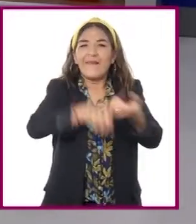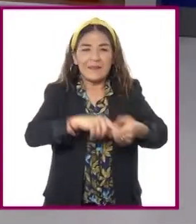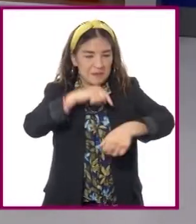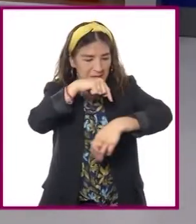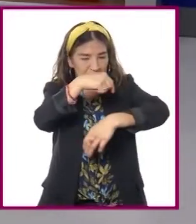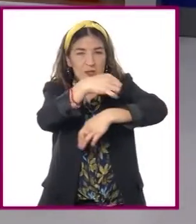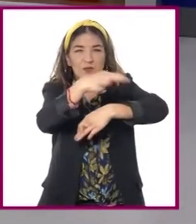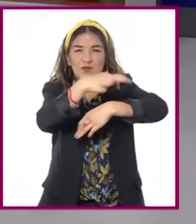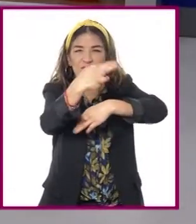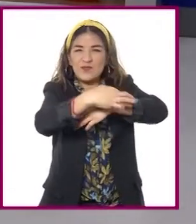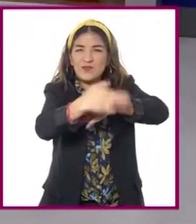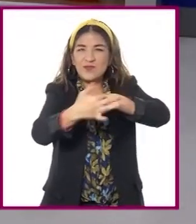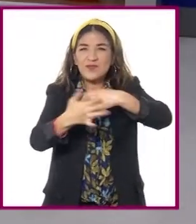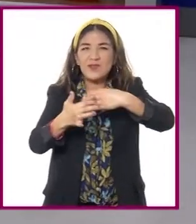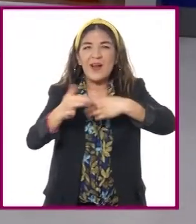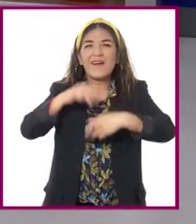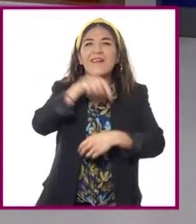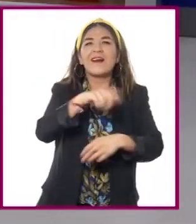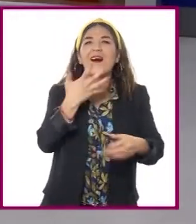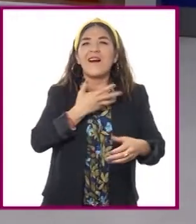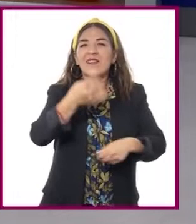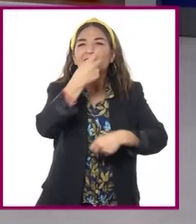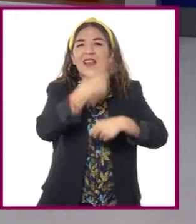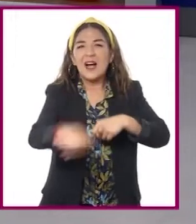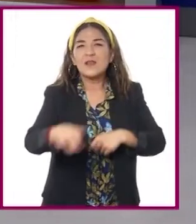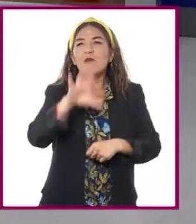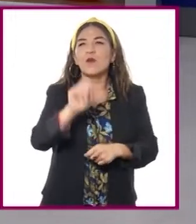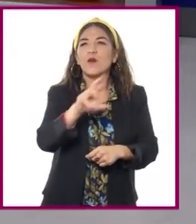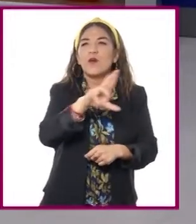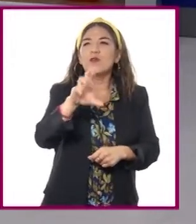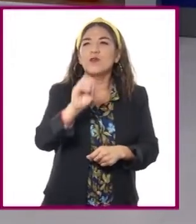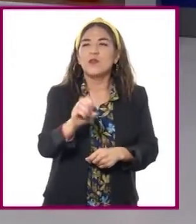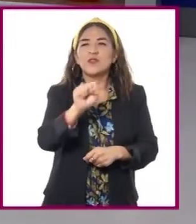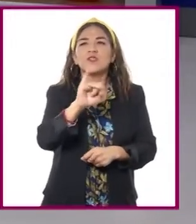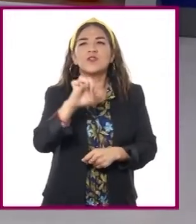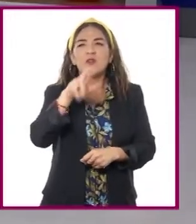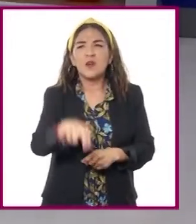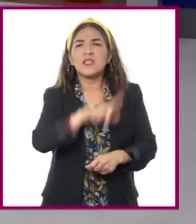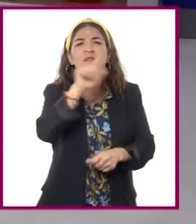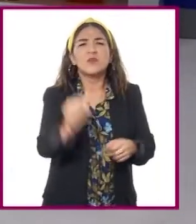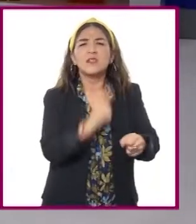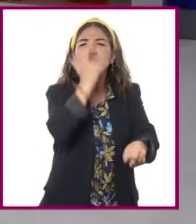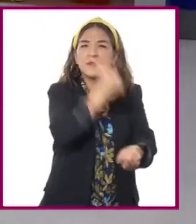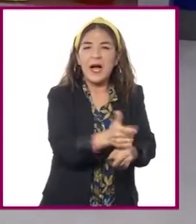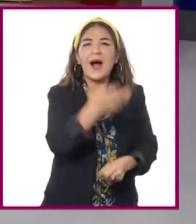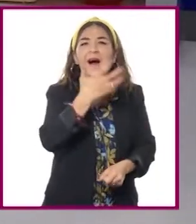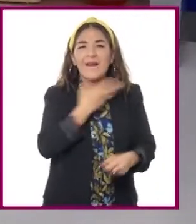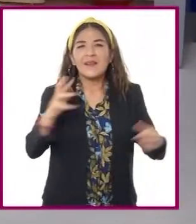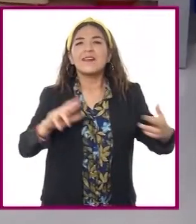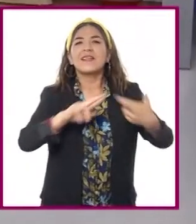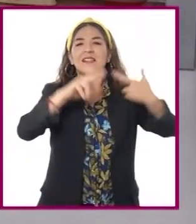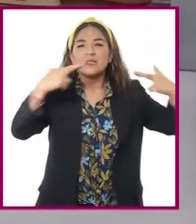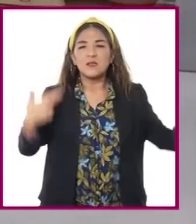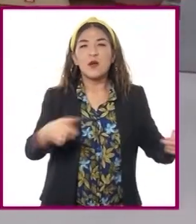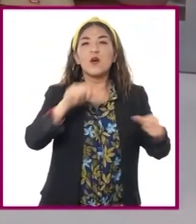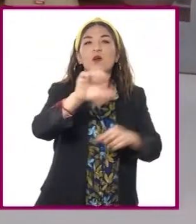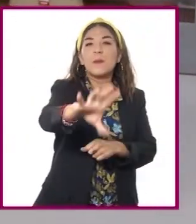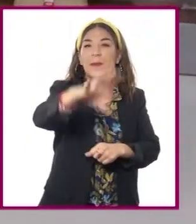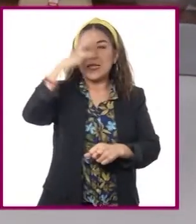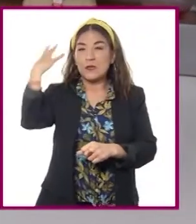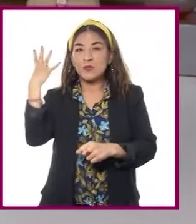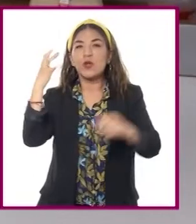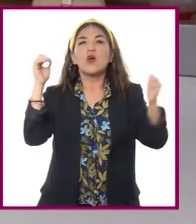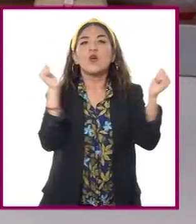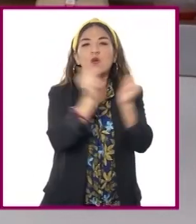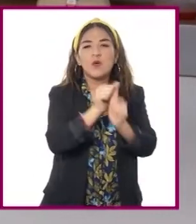cartuchos que eran consecuencia de procesos de corrosión. Se descubrió que existía una relación entre la velocidad